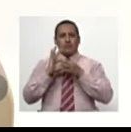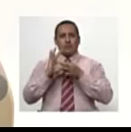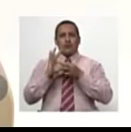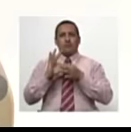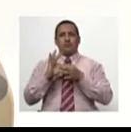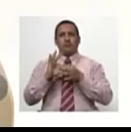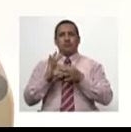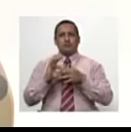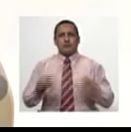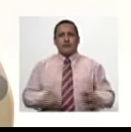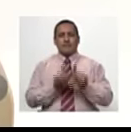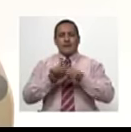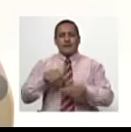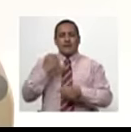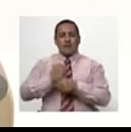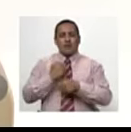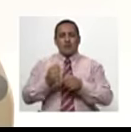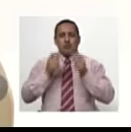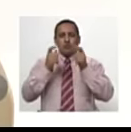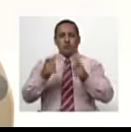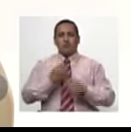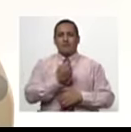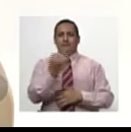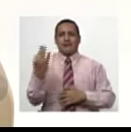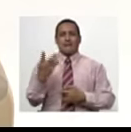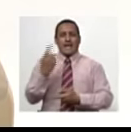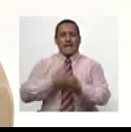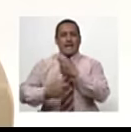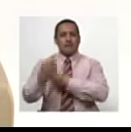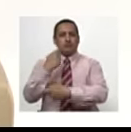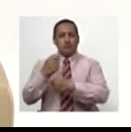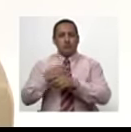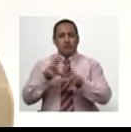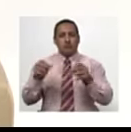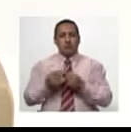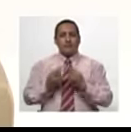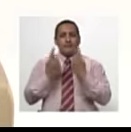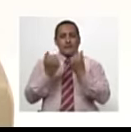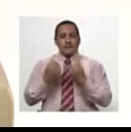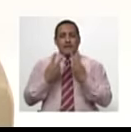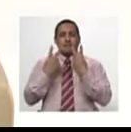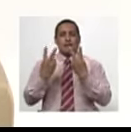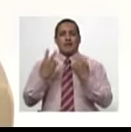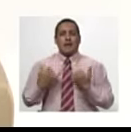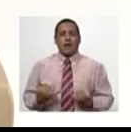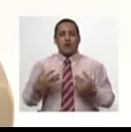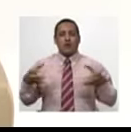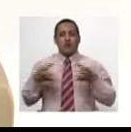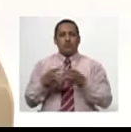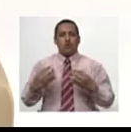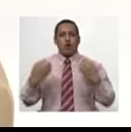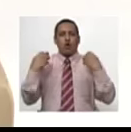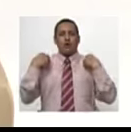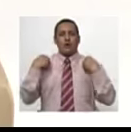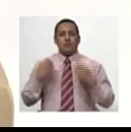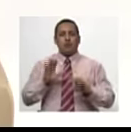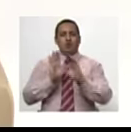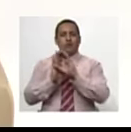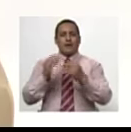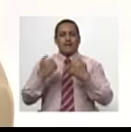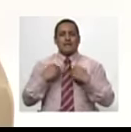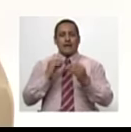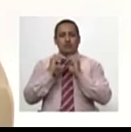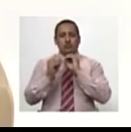vinculamos el ejercicio del control en materia de gestión económica y financiera a el organismo constitucional autónomo que